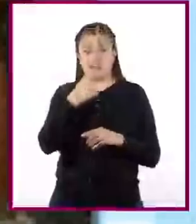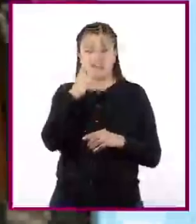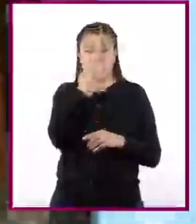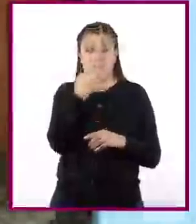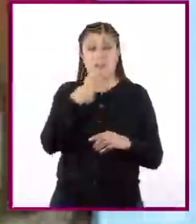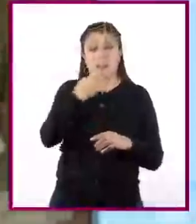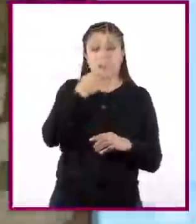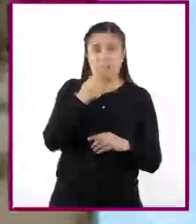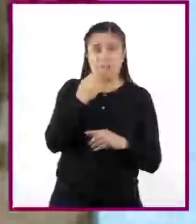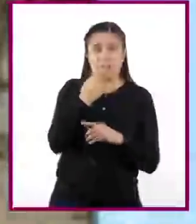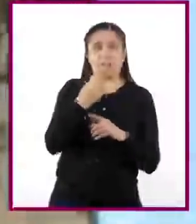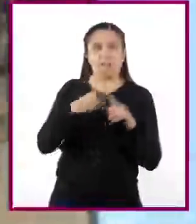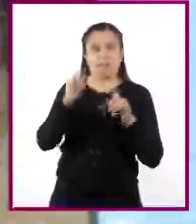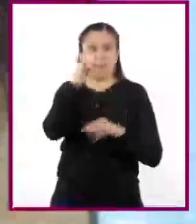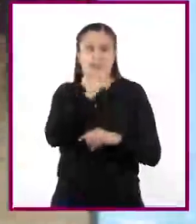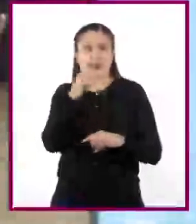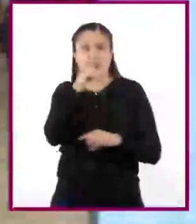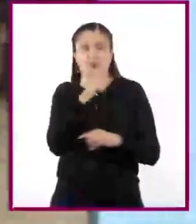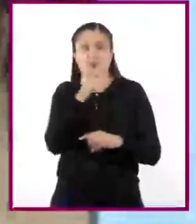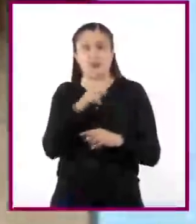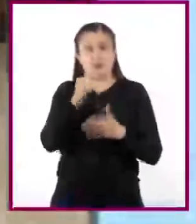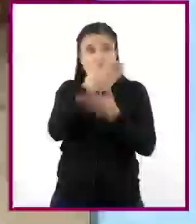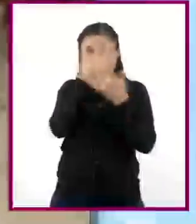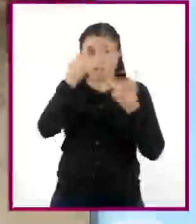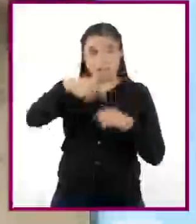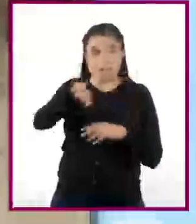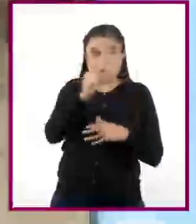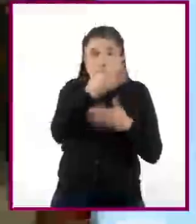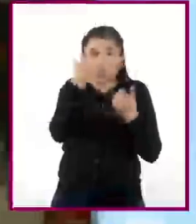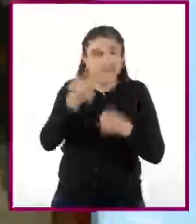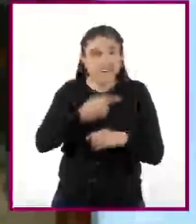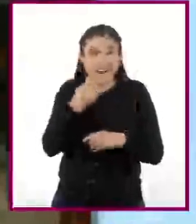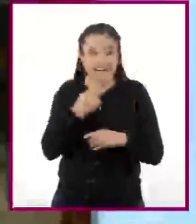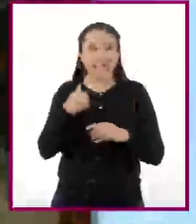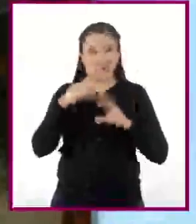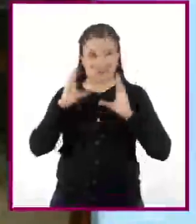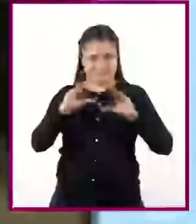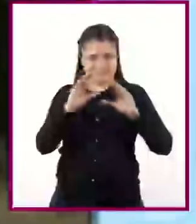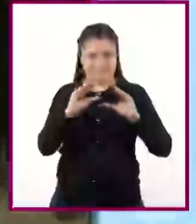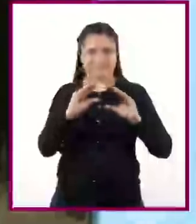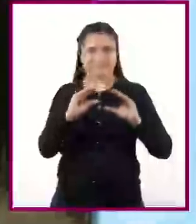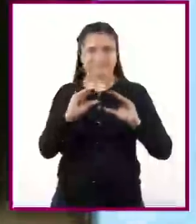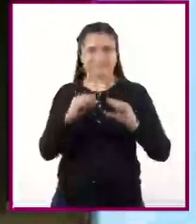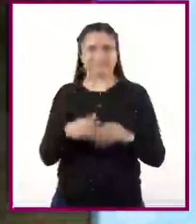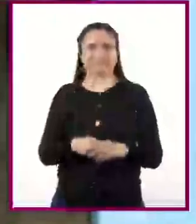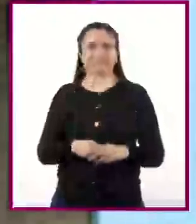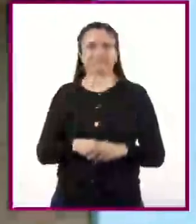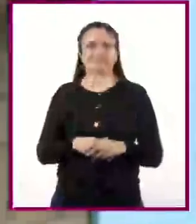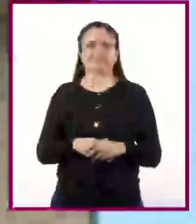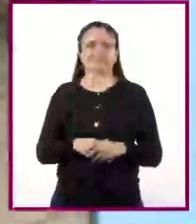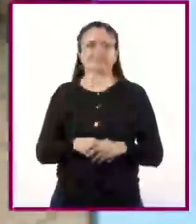chontal. Y a los que no saben hablarlo, que lo enseñen.